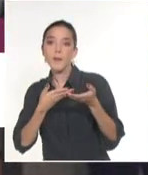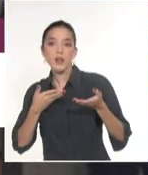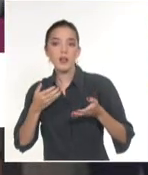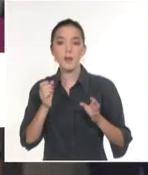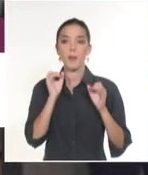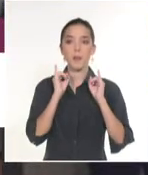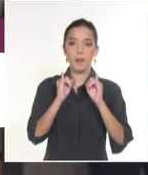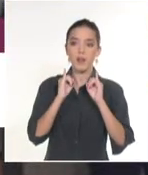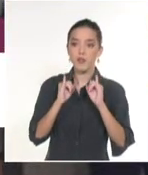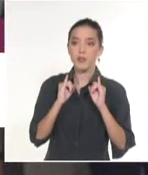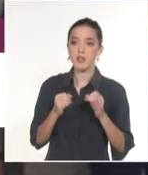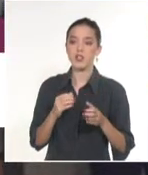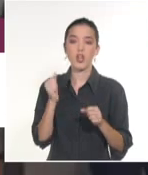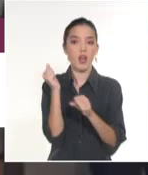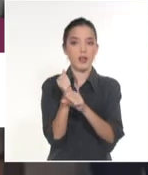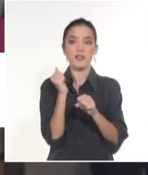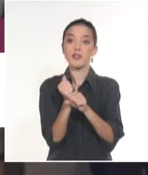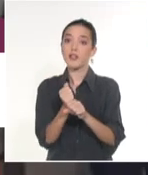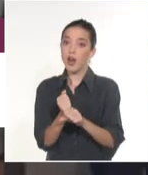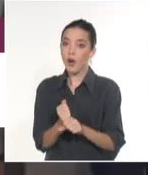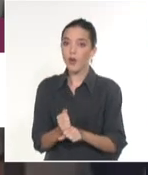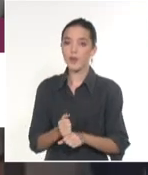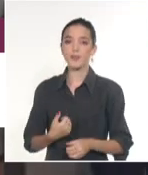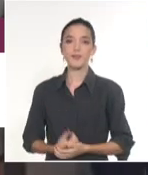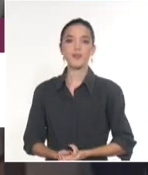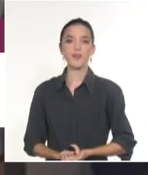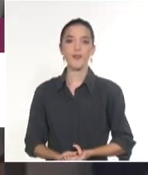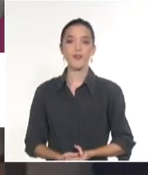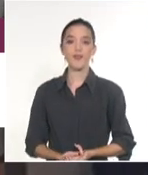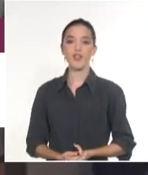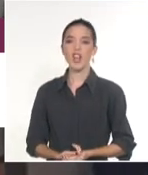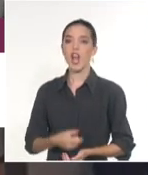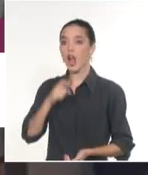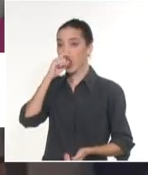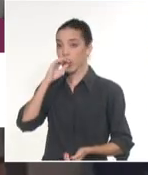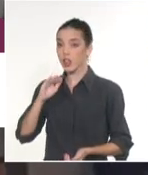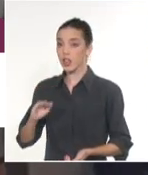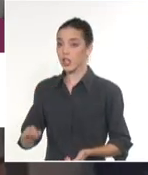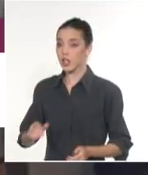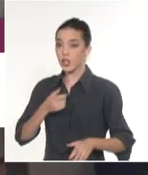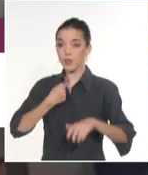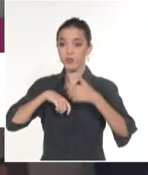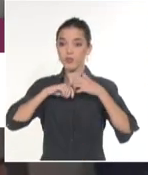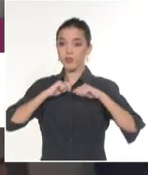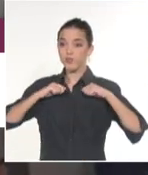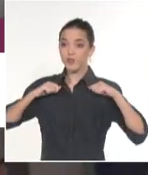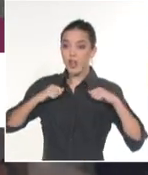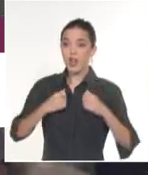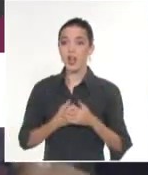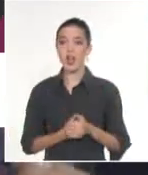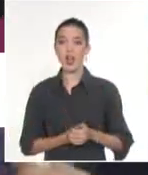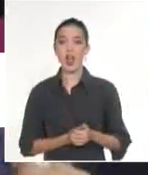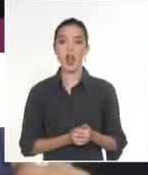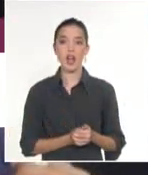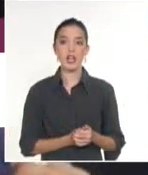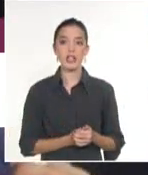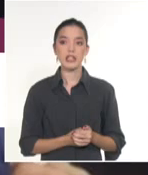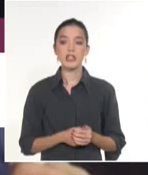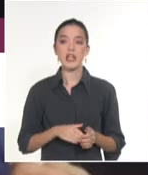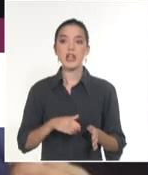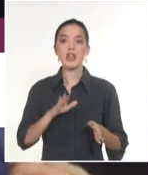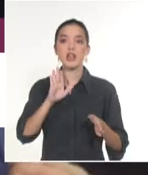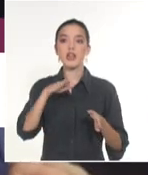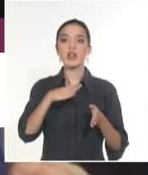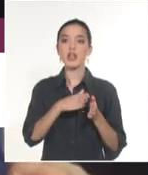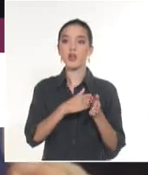proyecto, entre ellos pioneros que diseñaron dibujos a propósito del contenido. Asistieron a la presentación el primer secretario del Comité Central